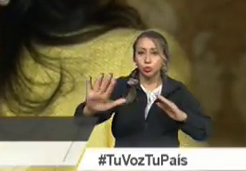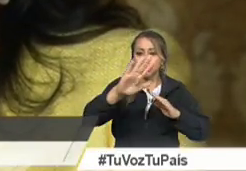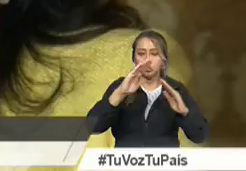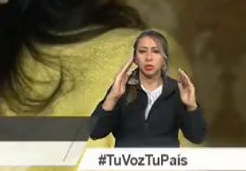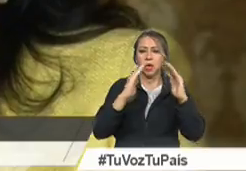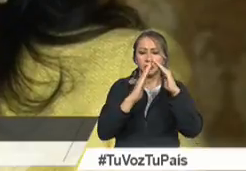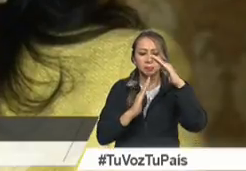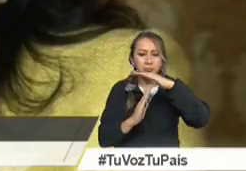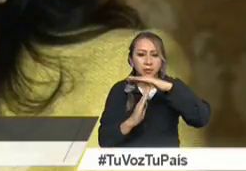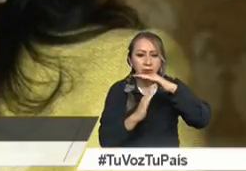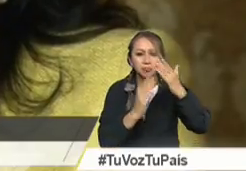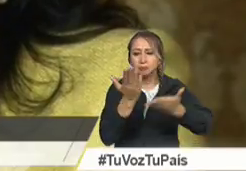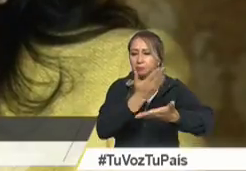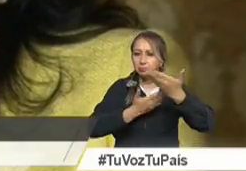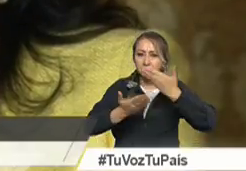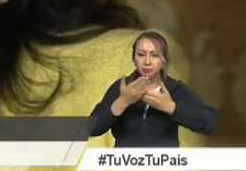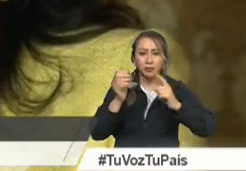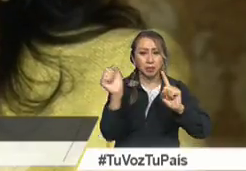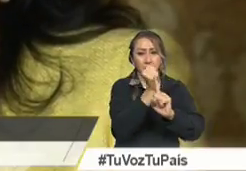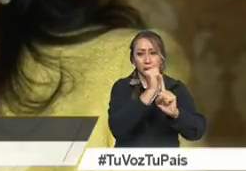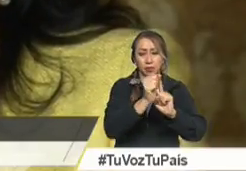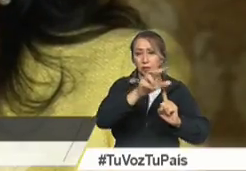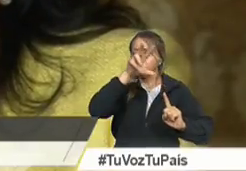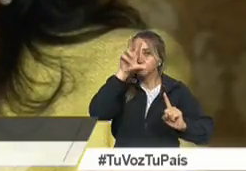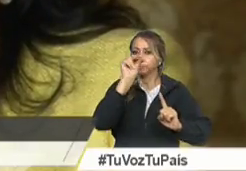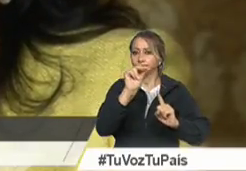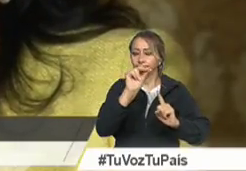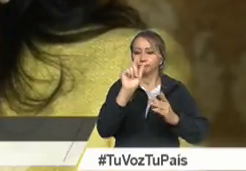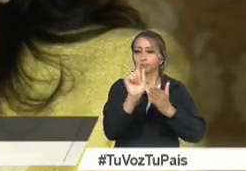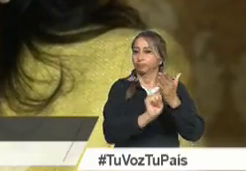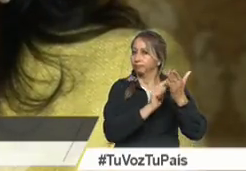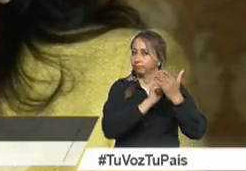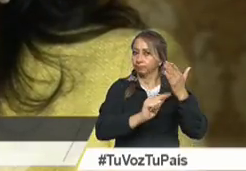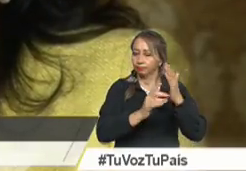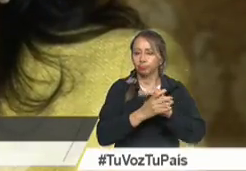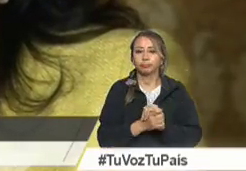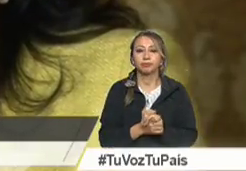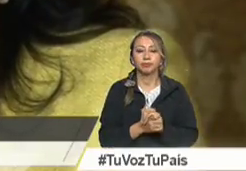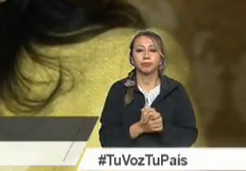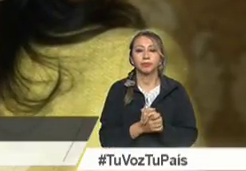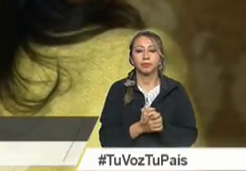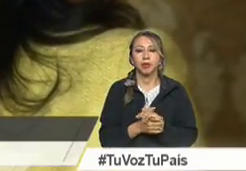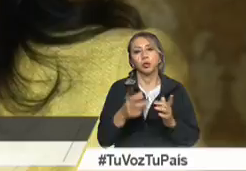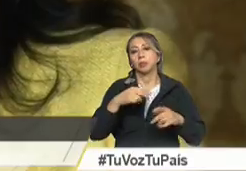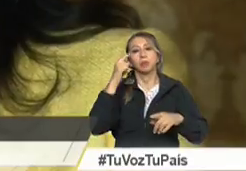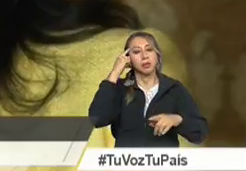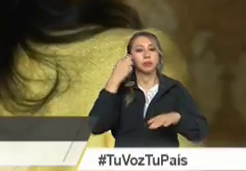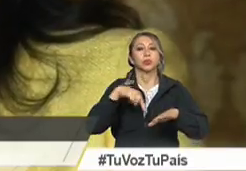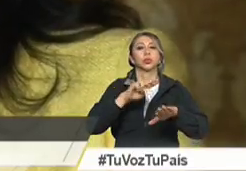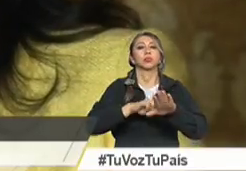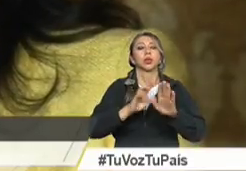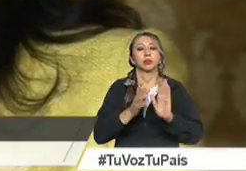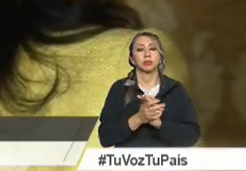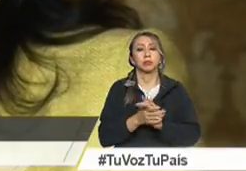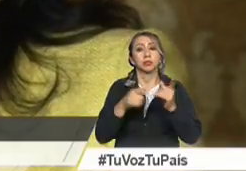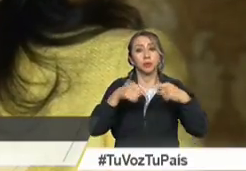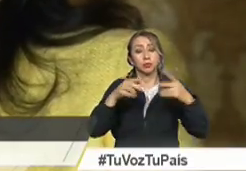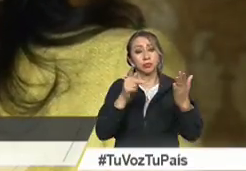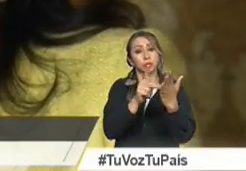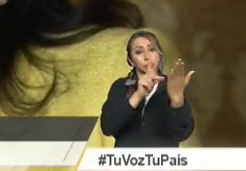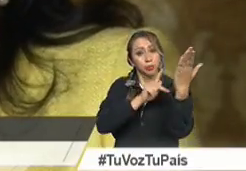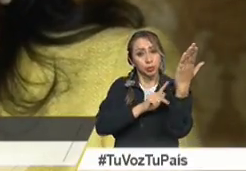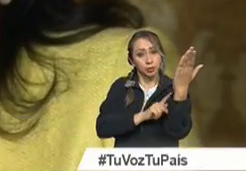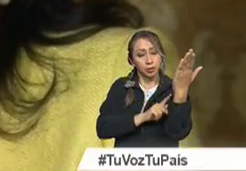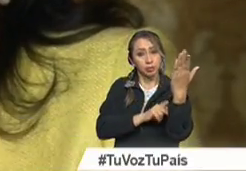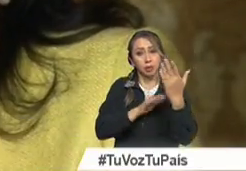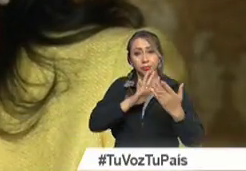pacíficos donde el maltrato y la violencia ya no estén naturalizados como parte de este programa de